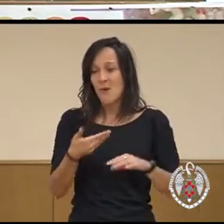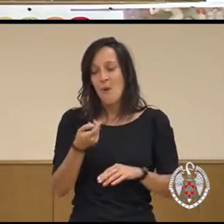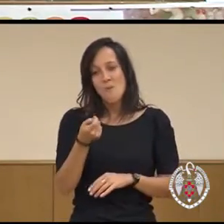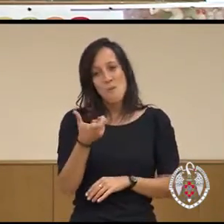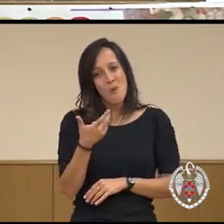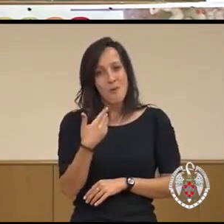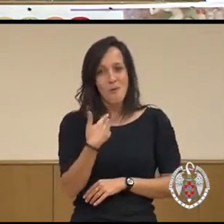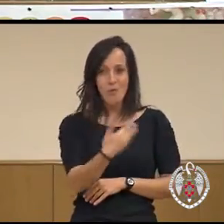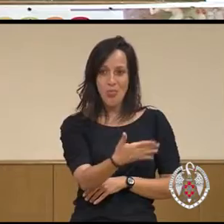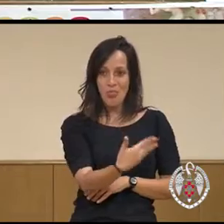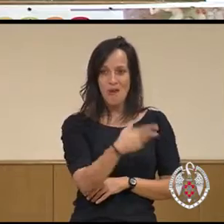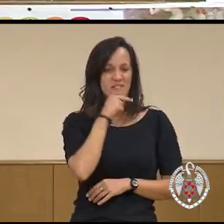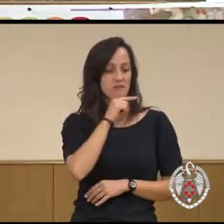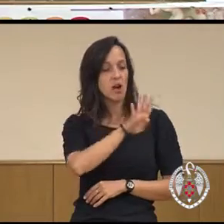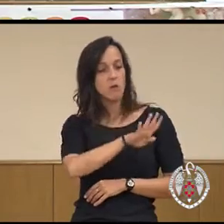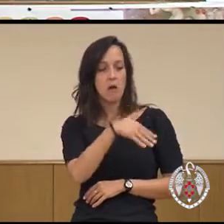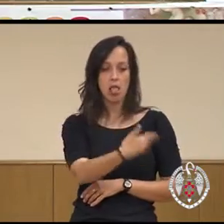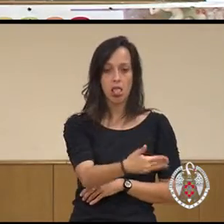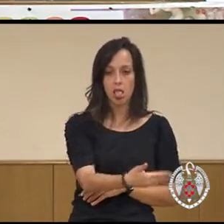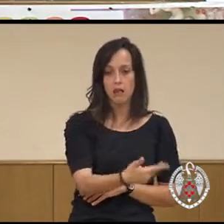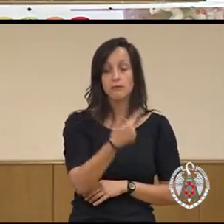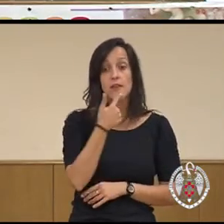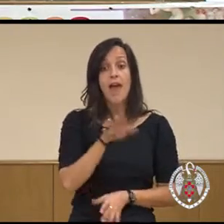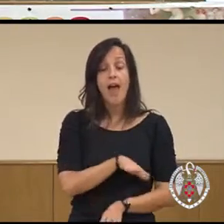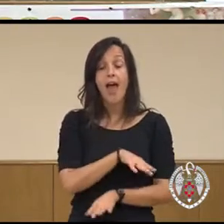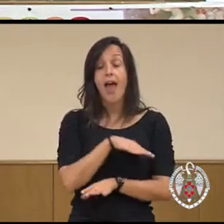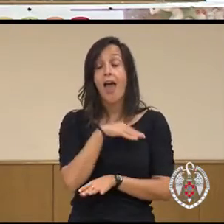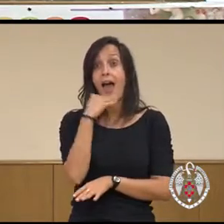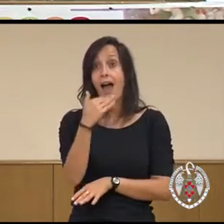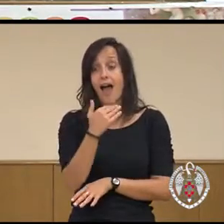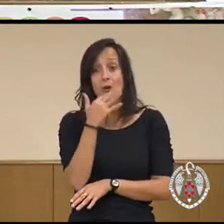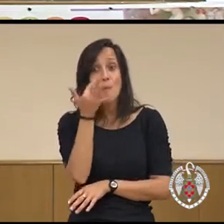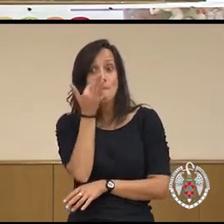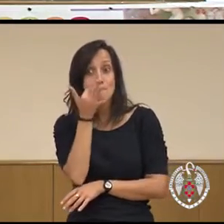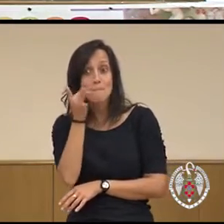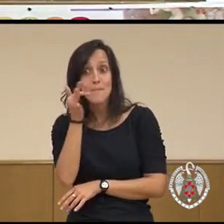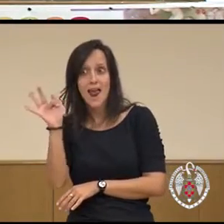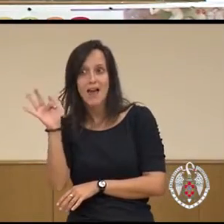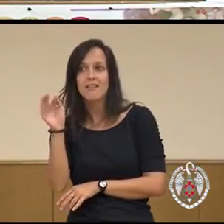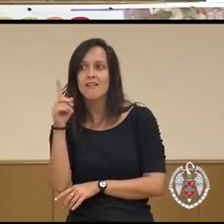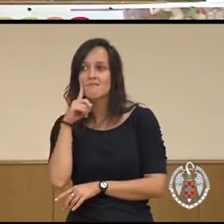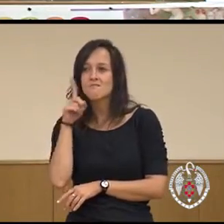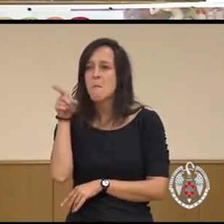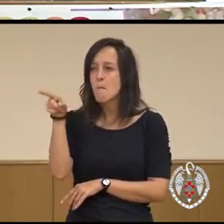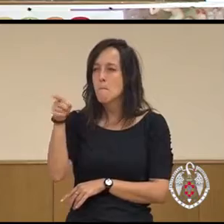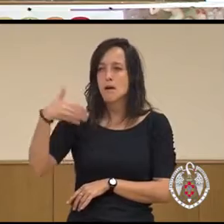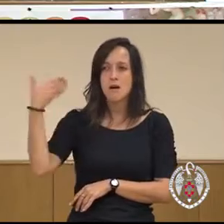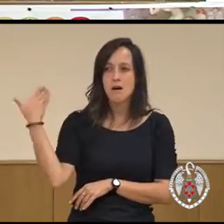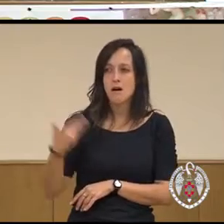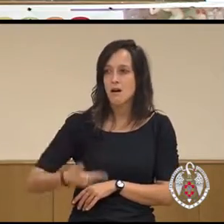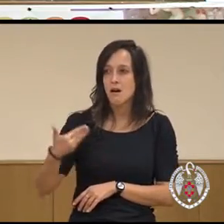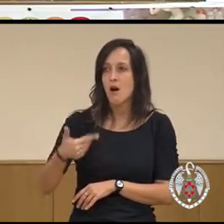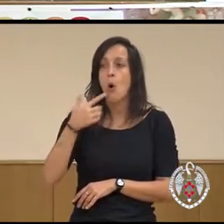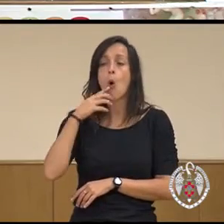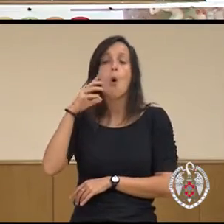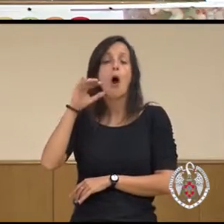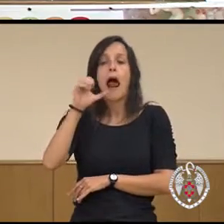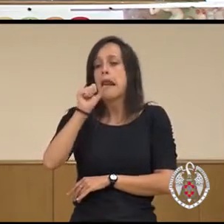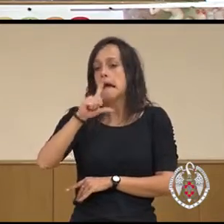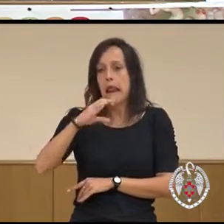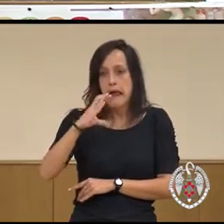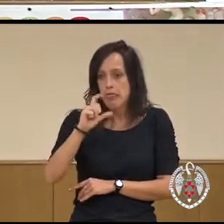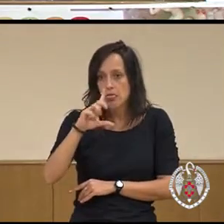es digno de mención que si algo ha recuperado a Velázquez, si algo ha traído a los historiadores como John Eliot, como José Alcalá Zamora, como